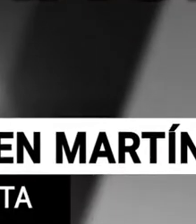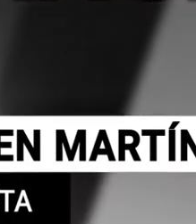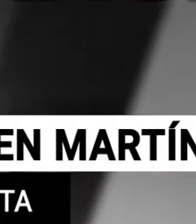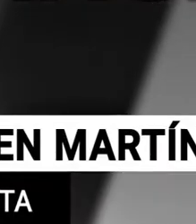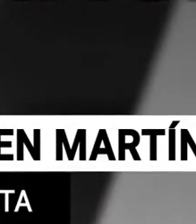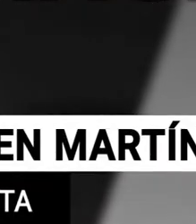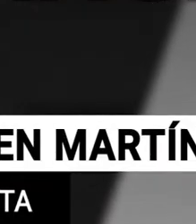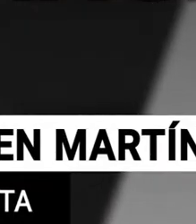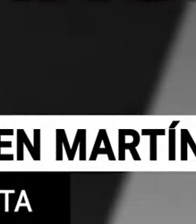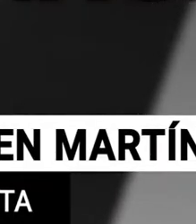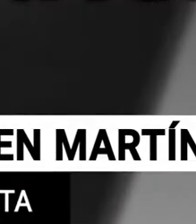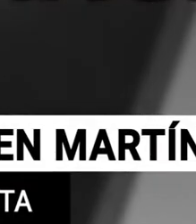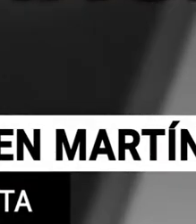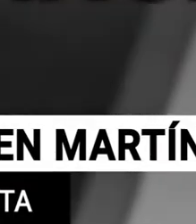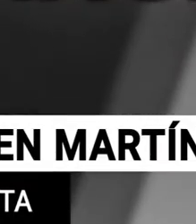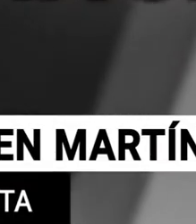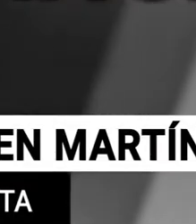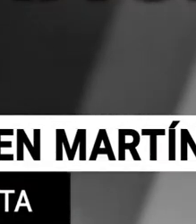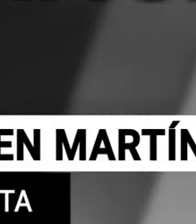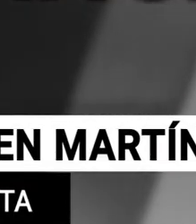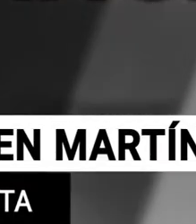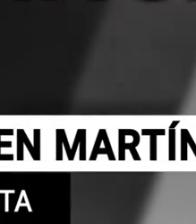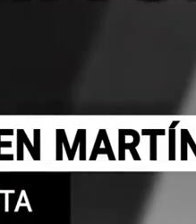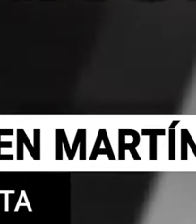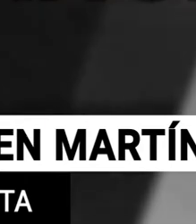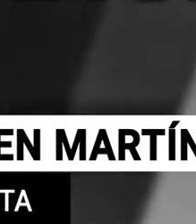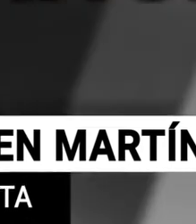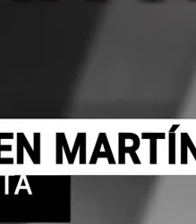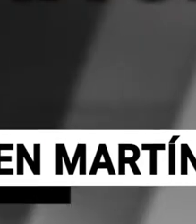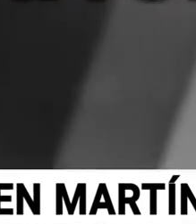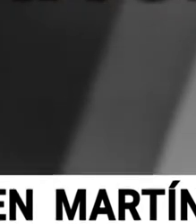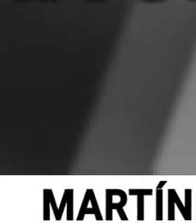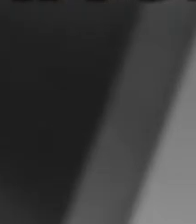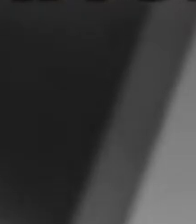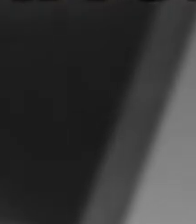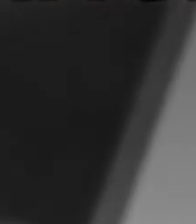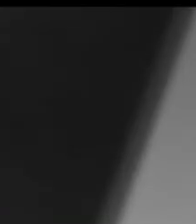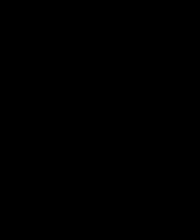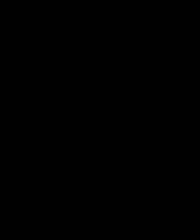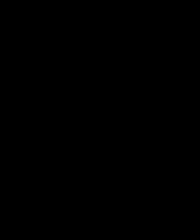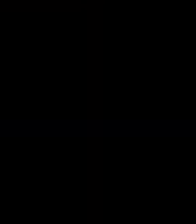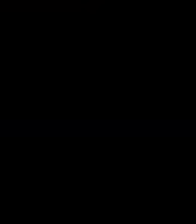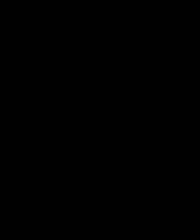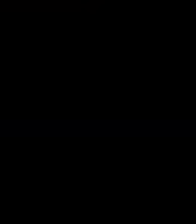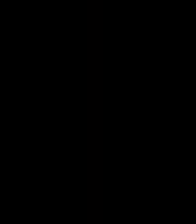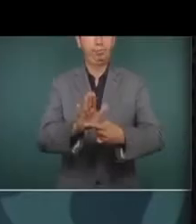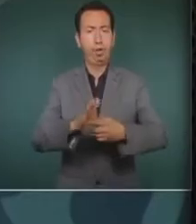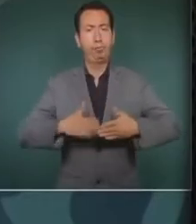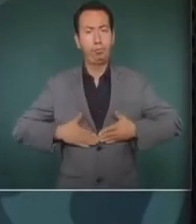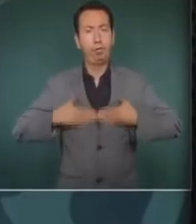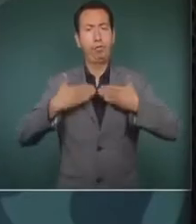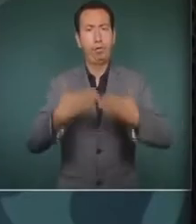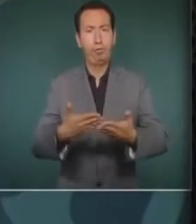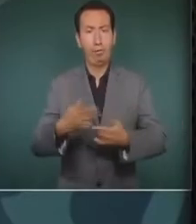Hola, ¿qué tal? Bienvenidos a Las Breves de la Zona. Mi nombre es Karen Martínez y te presento la información más relevante de este miércoles.